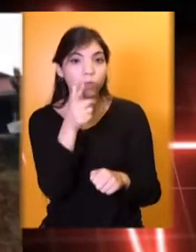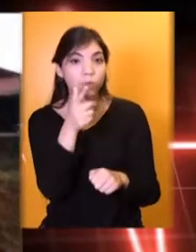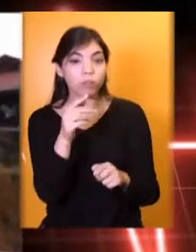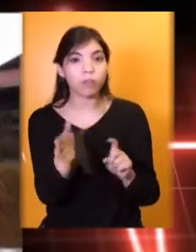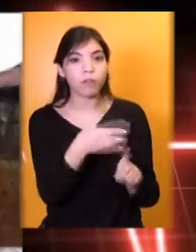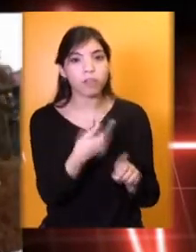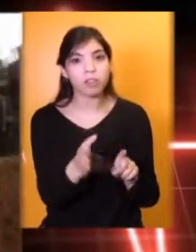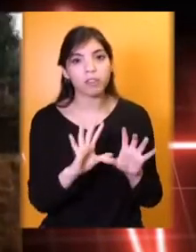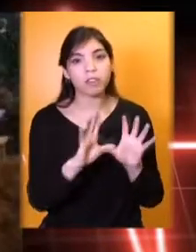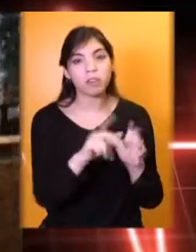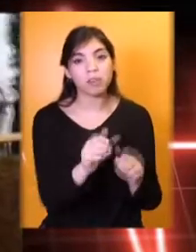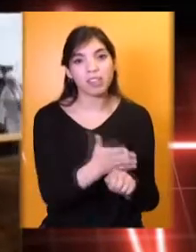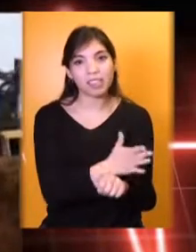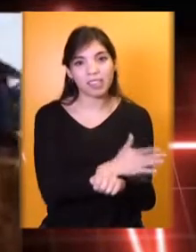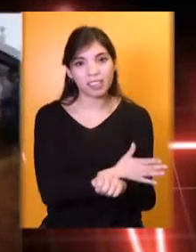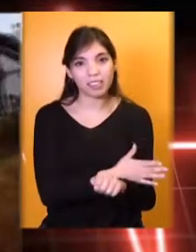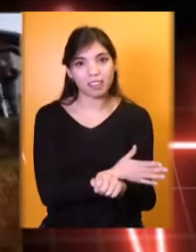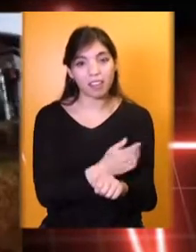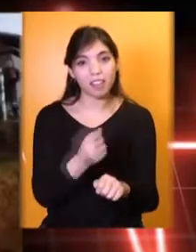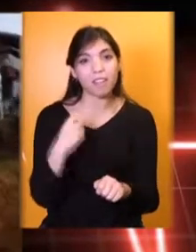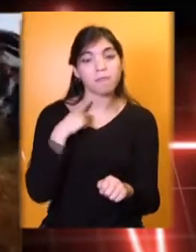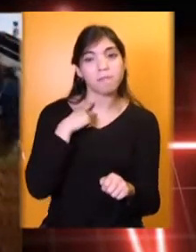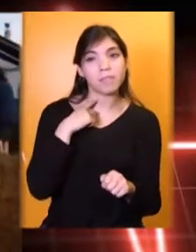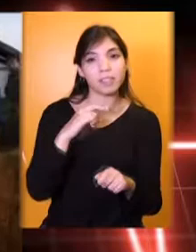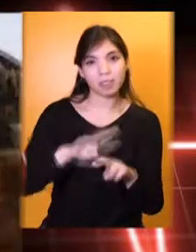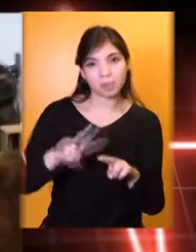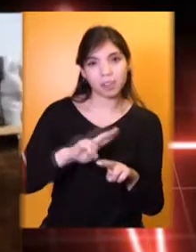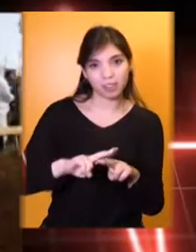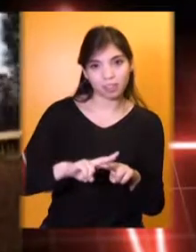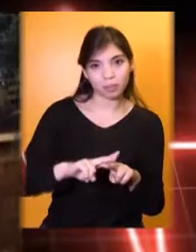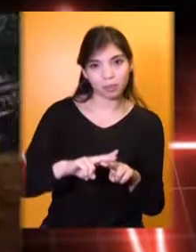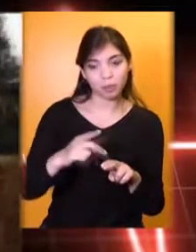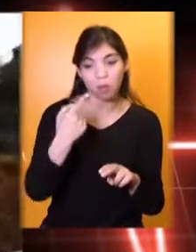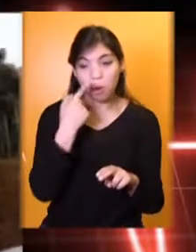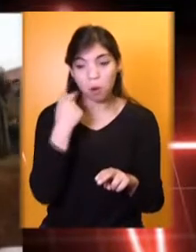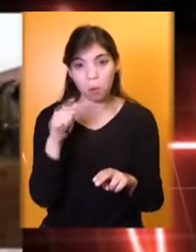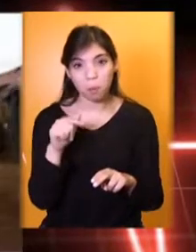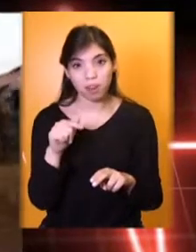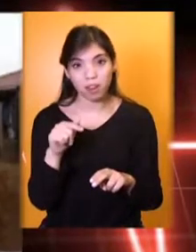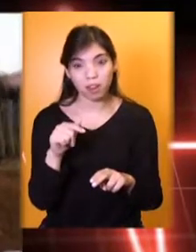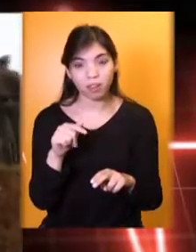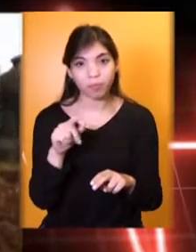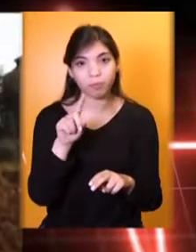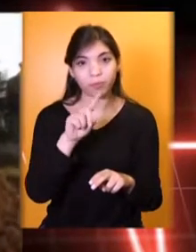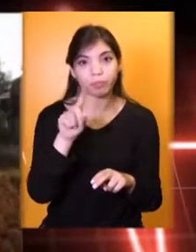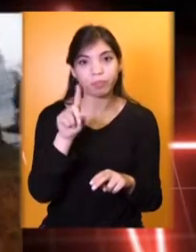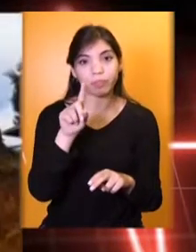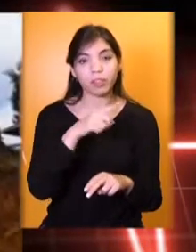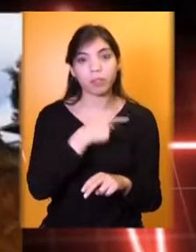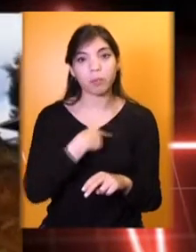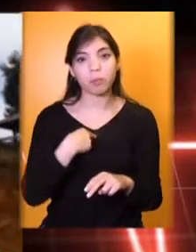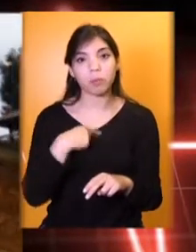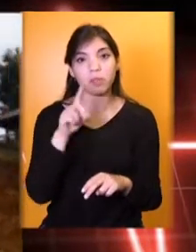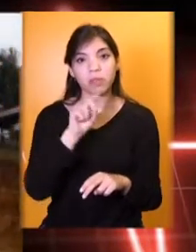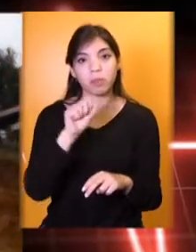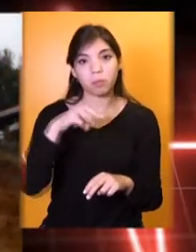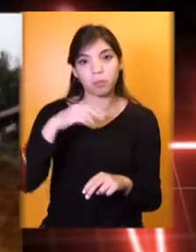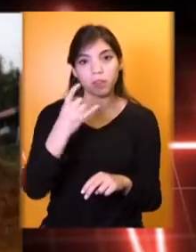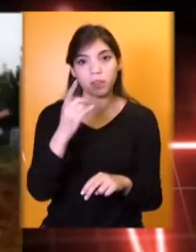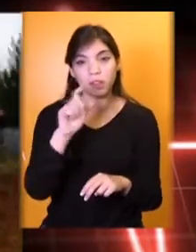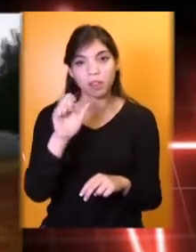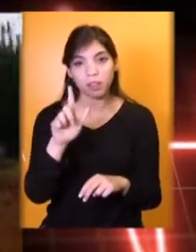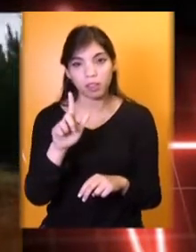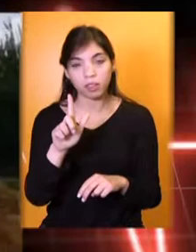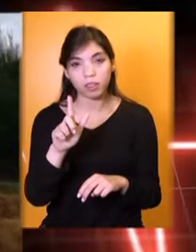violencia intrafamiliar llevada a cabo por la víctima en contra del agresor, Samuel Mauricio Garnica Jeffy, de 44 años,